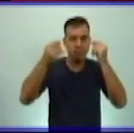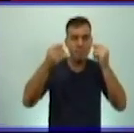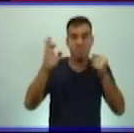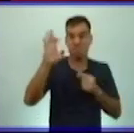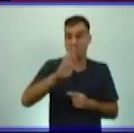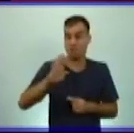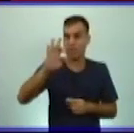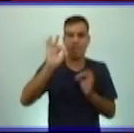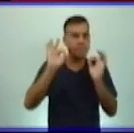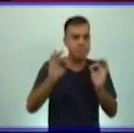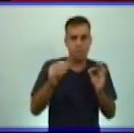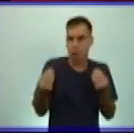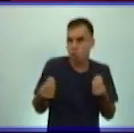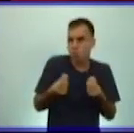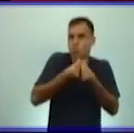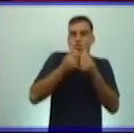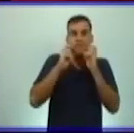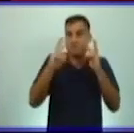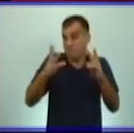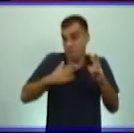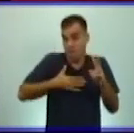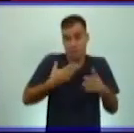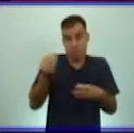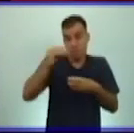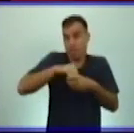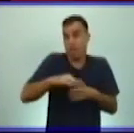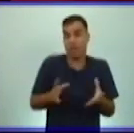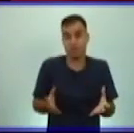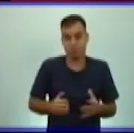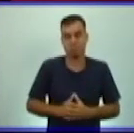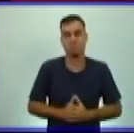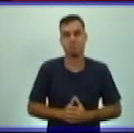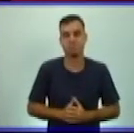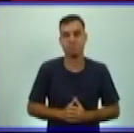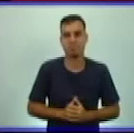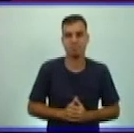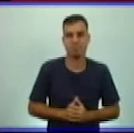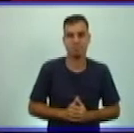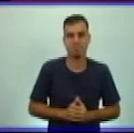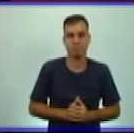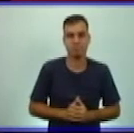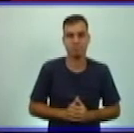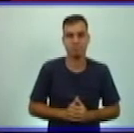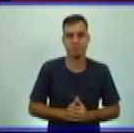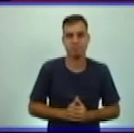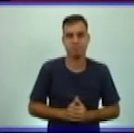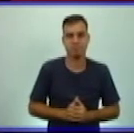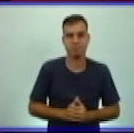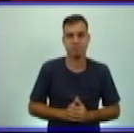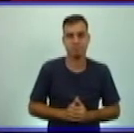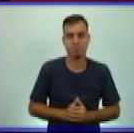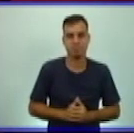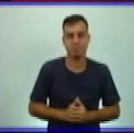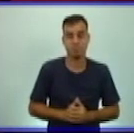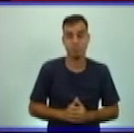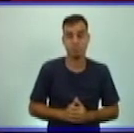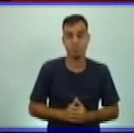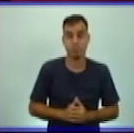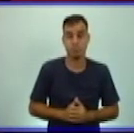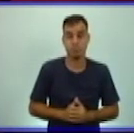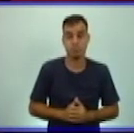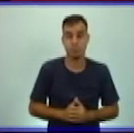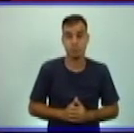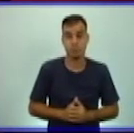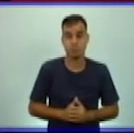los acompaña y siempre estaría con ustedes. Nos interesa fundamentalmente